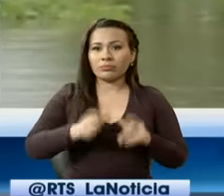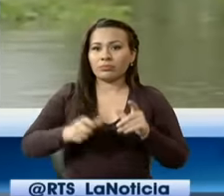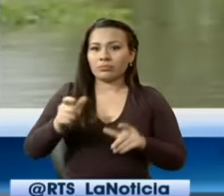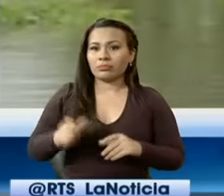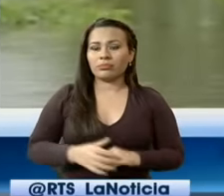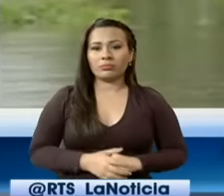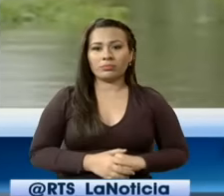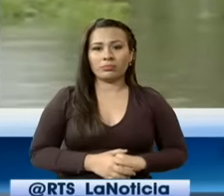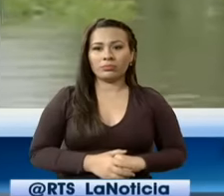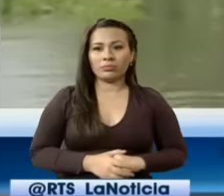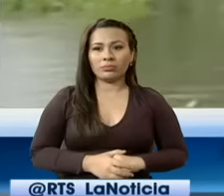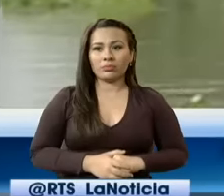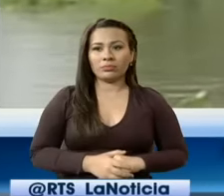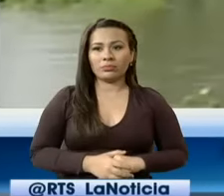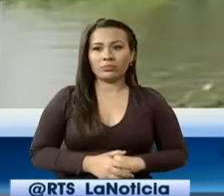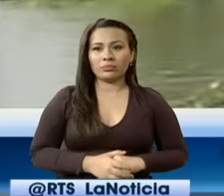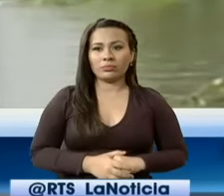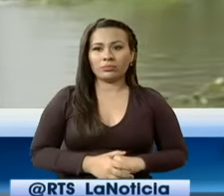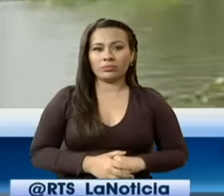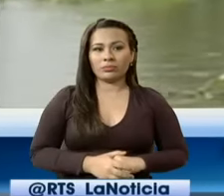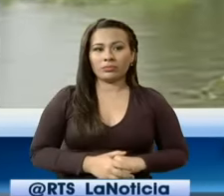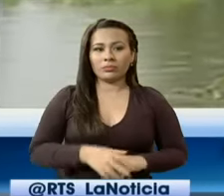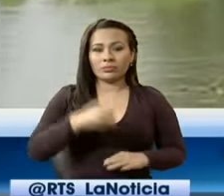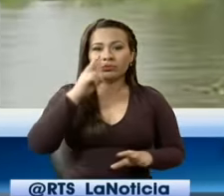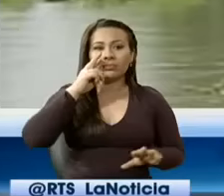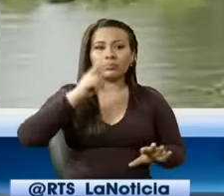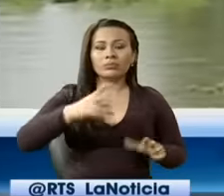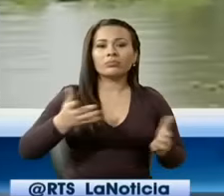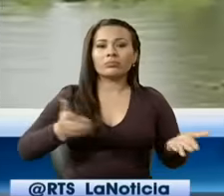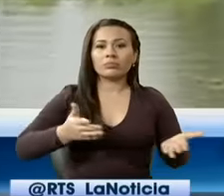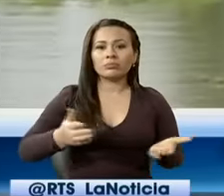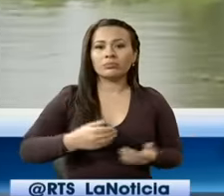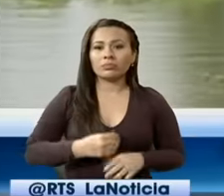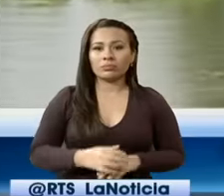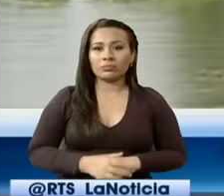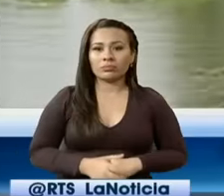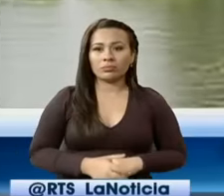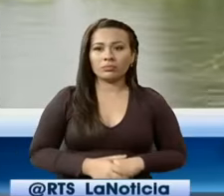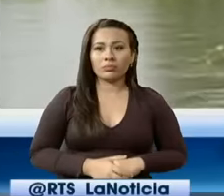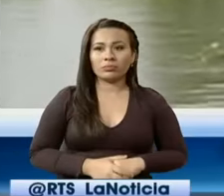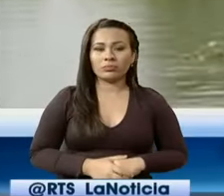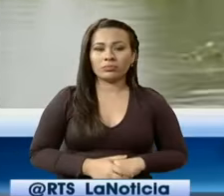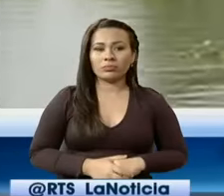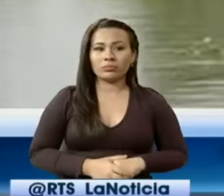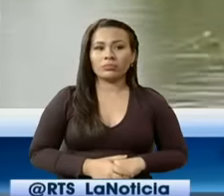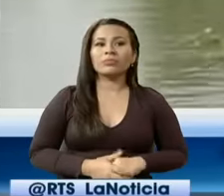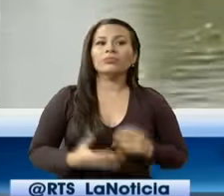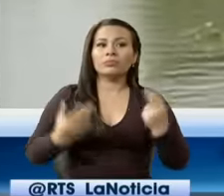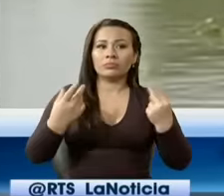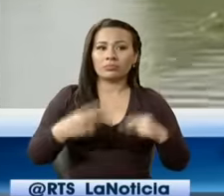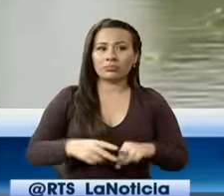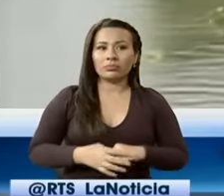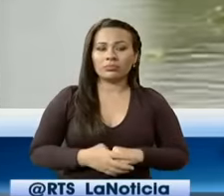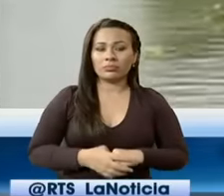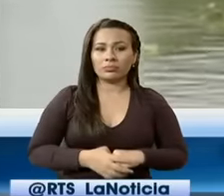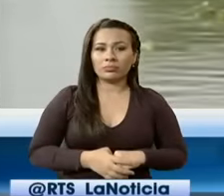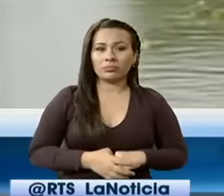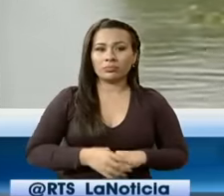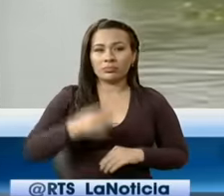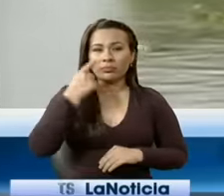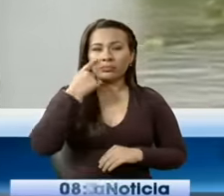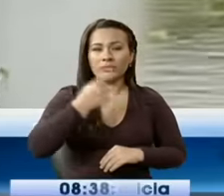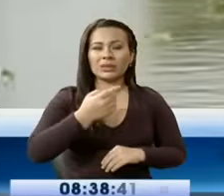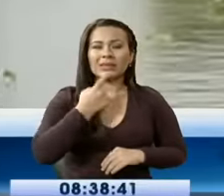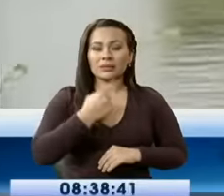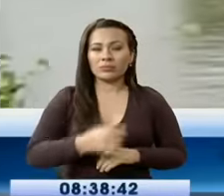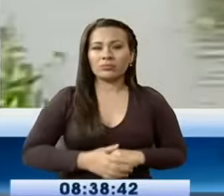generalmente cada invierno es así? Sí, pero parece que este año ha estado un poquito más elevado el caudal del agua.